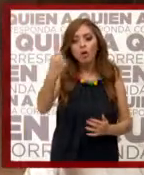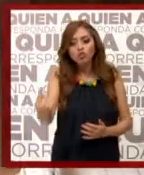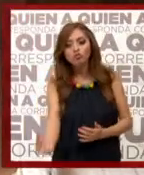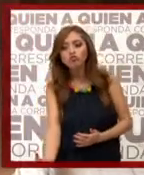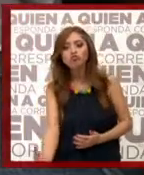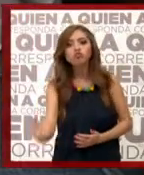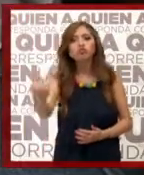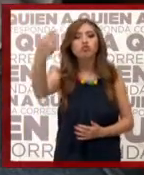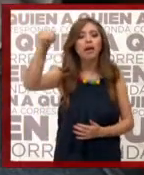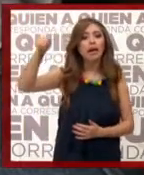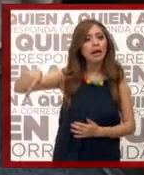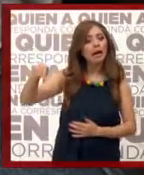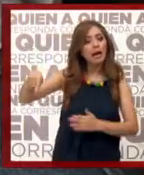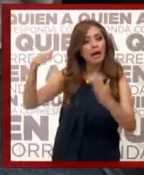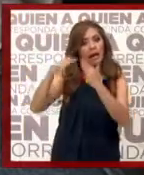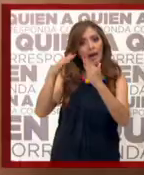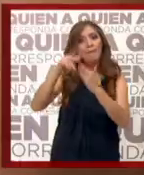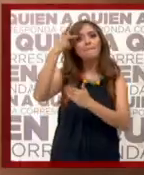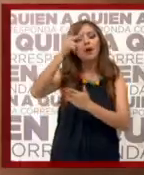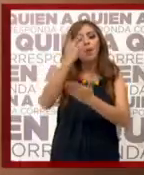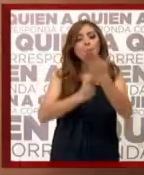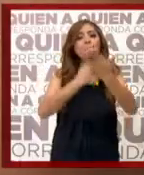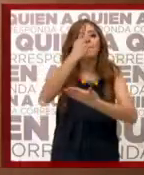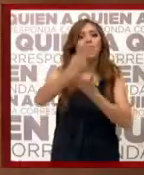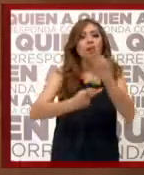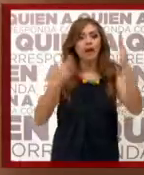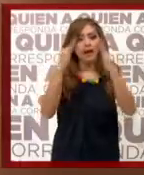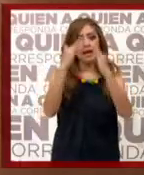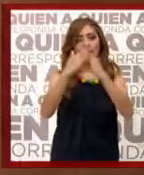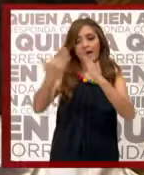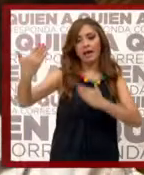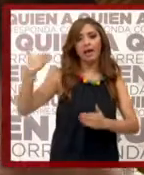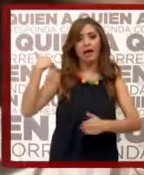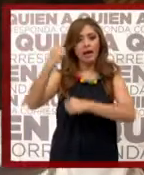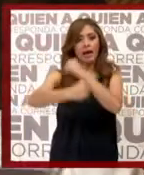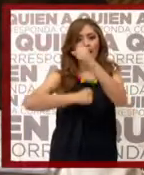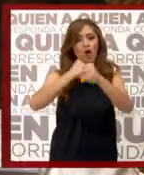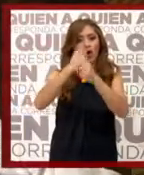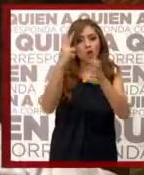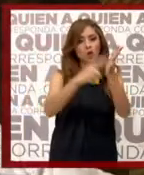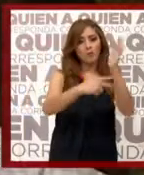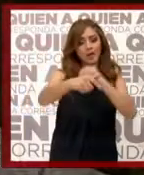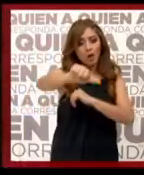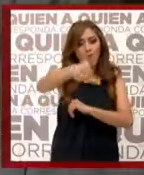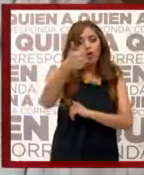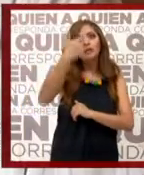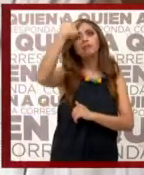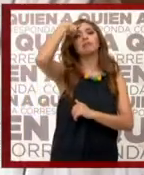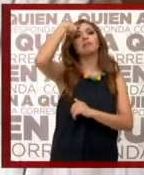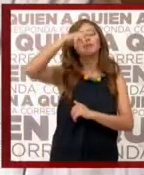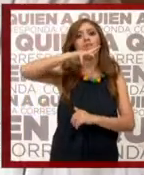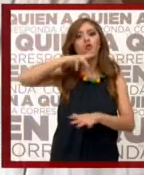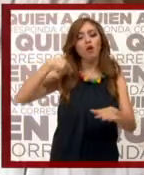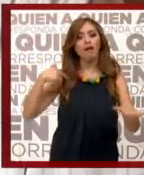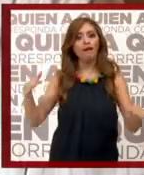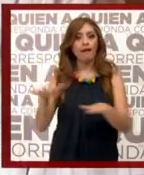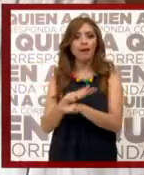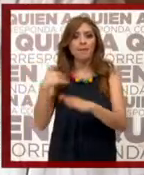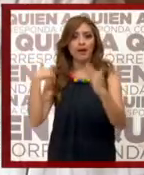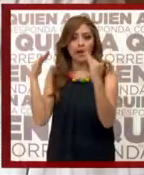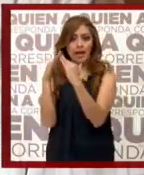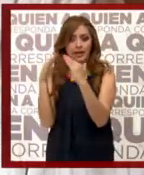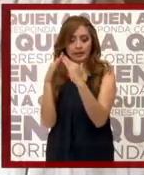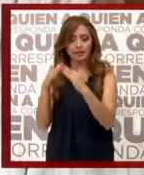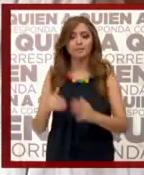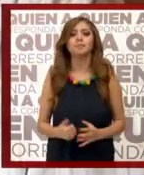este domicilio y que al iniciarse un proyecto de vivienda, en el año 2011, buscó mejorar su calidad de vida. Y ya de cuenta que yo tengo